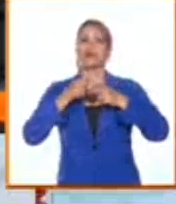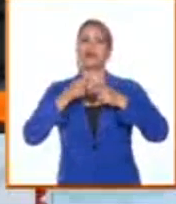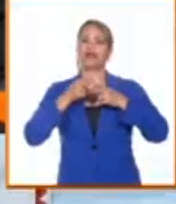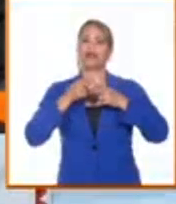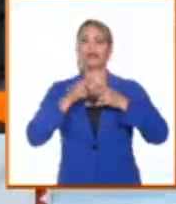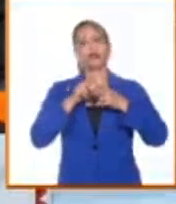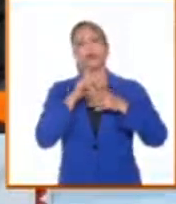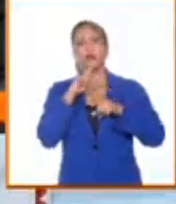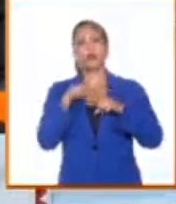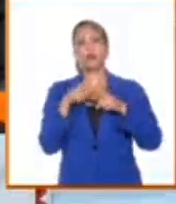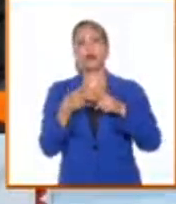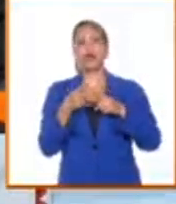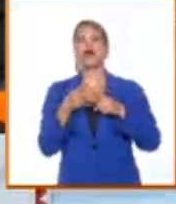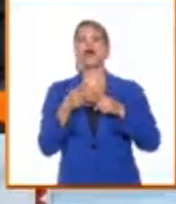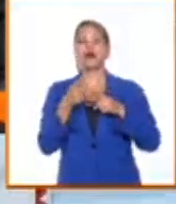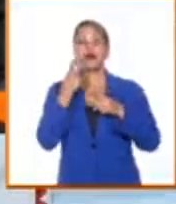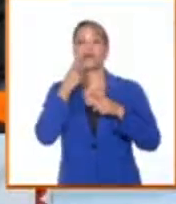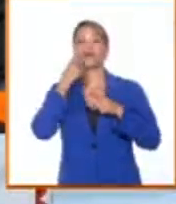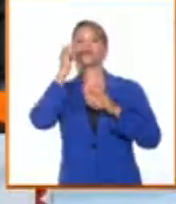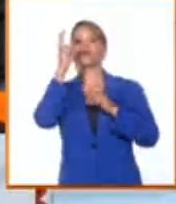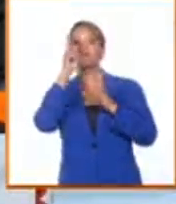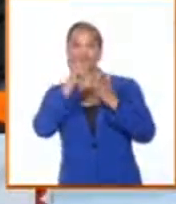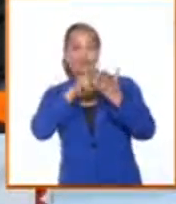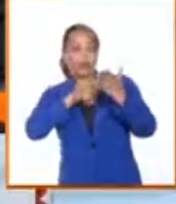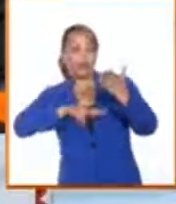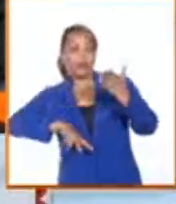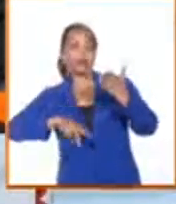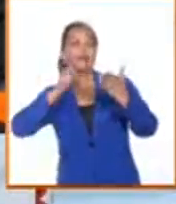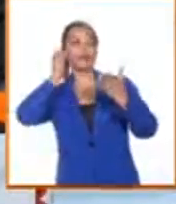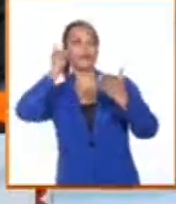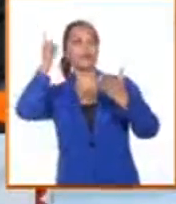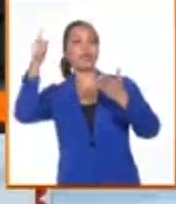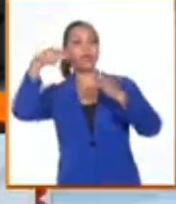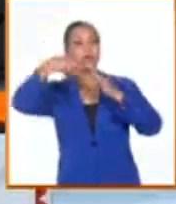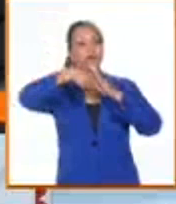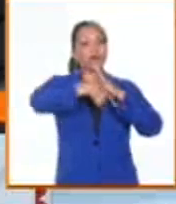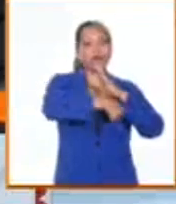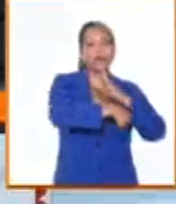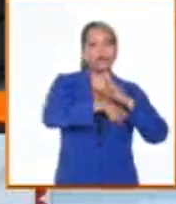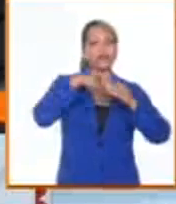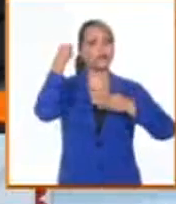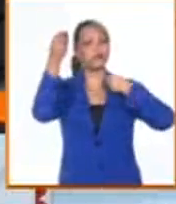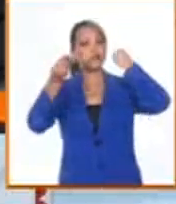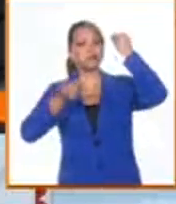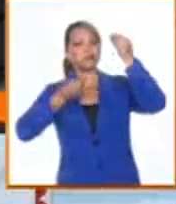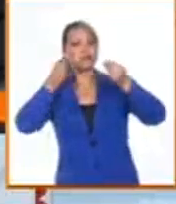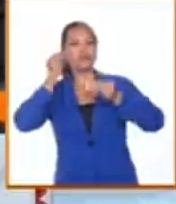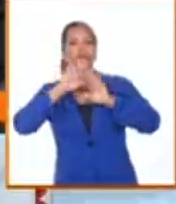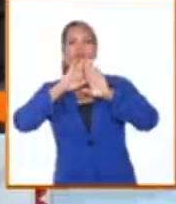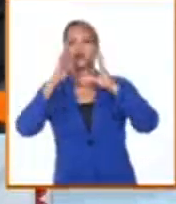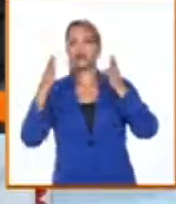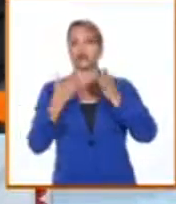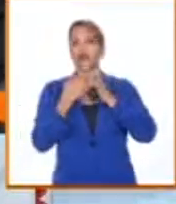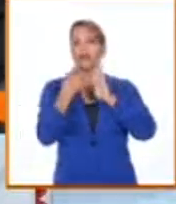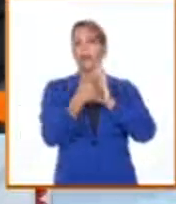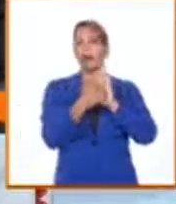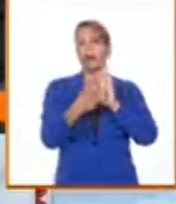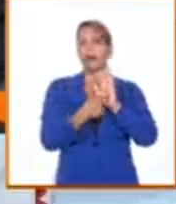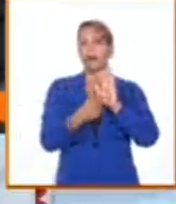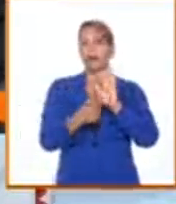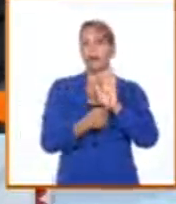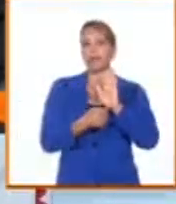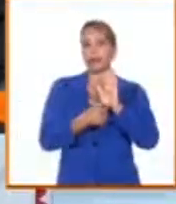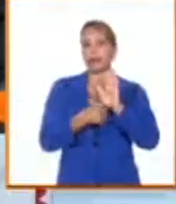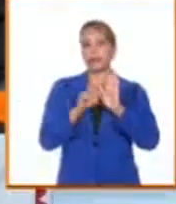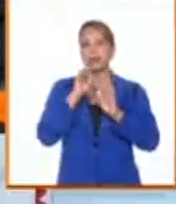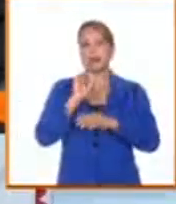cuando se revisan esas ideas, cuando se profundizan en esos conceptos manejados por el compañero Díaz-Canel, uno sabe que